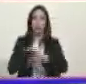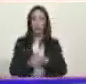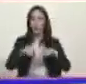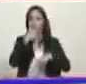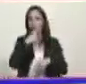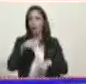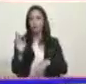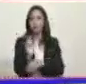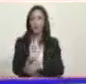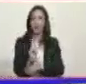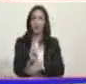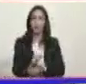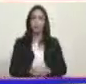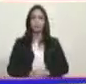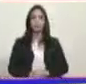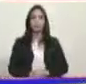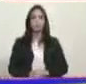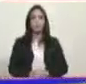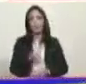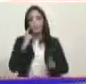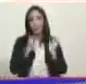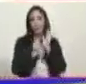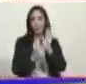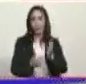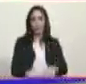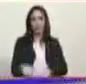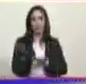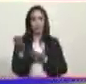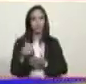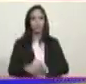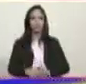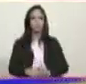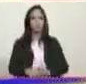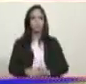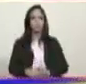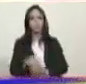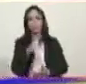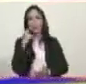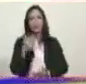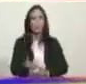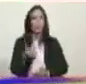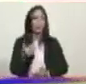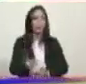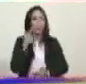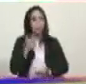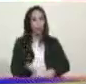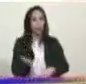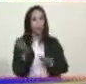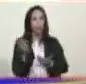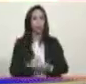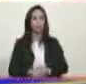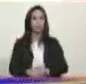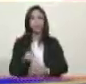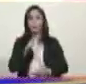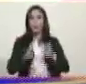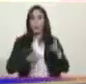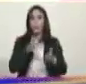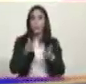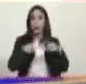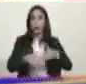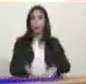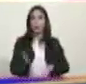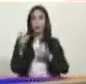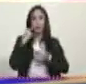sencillo. Yo quería mostrarles algo muy importante. El Metro de Caracas